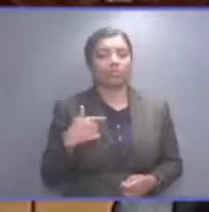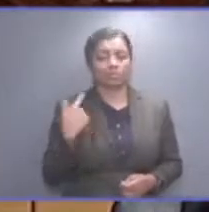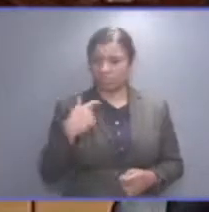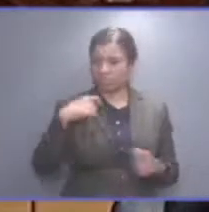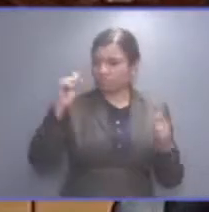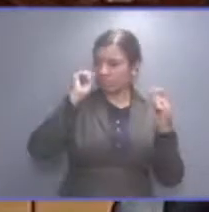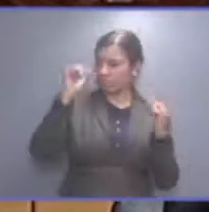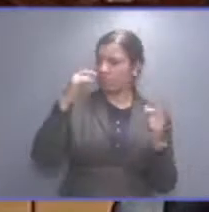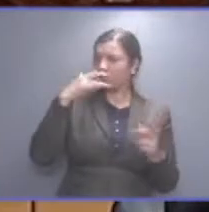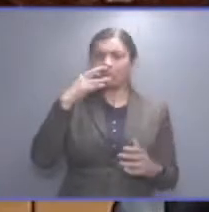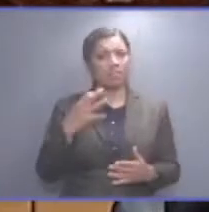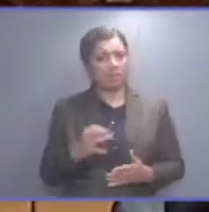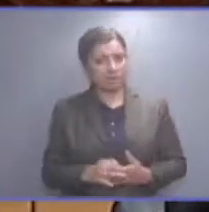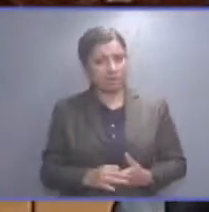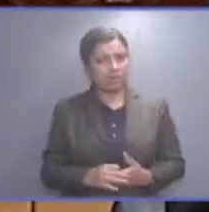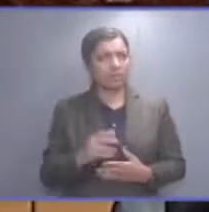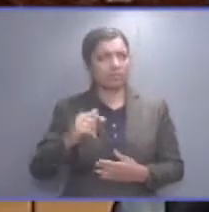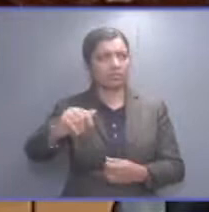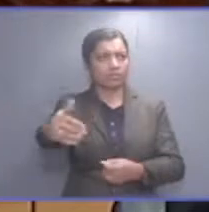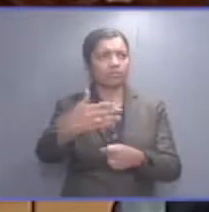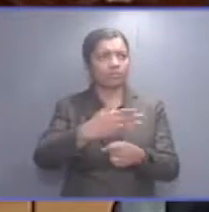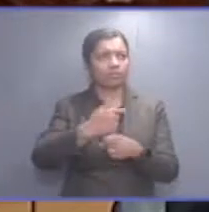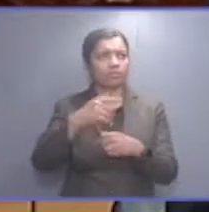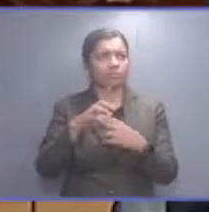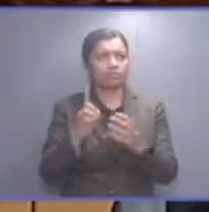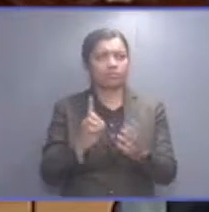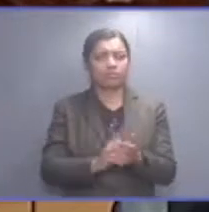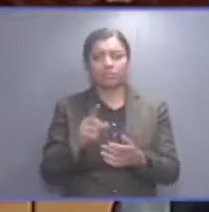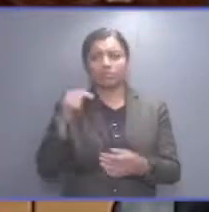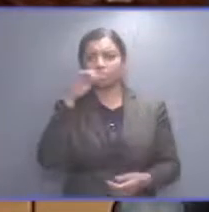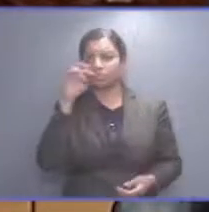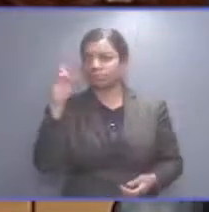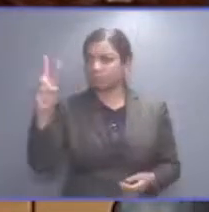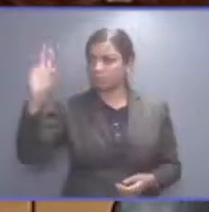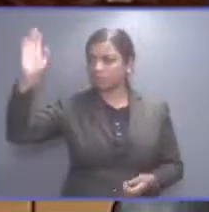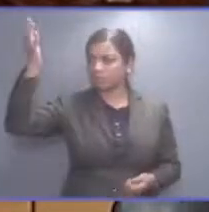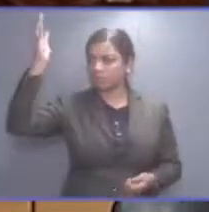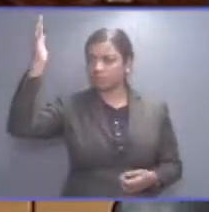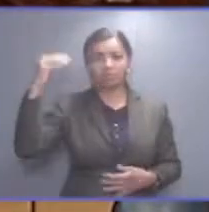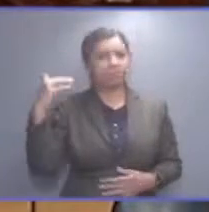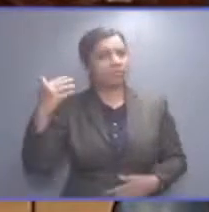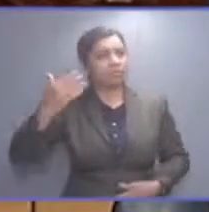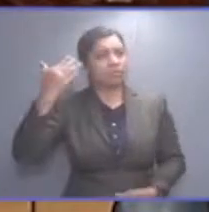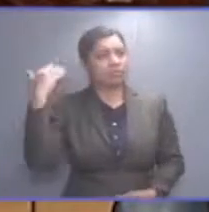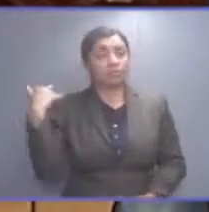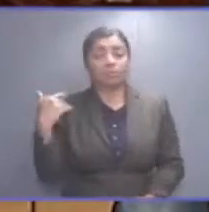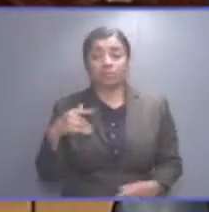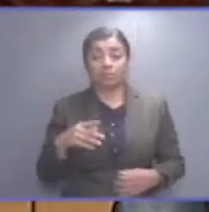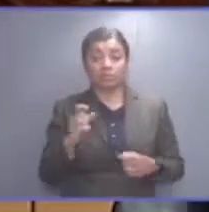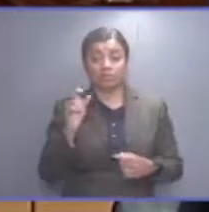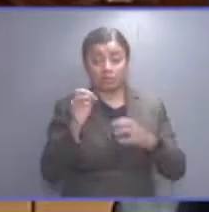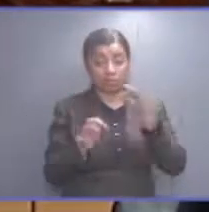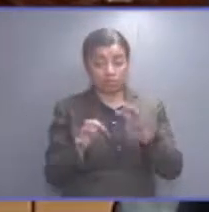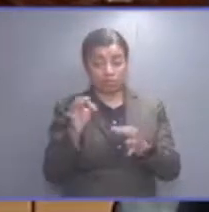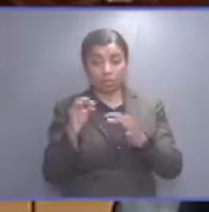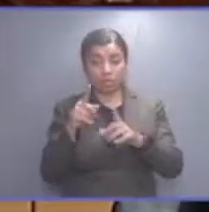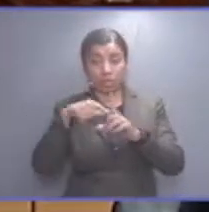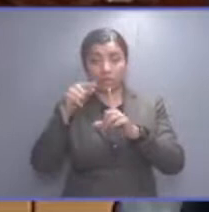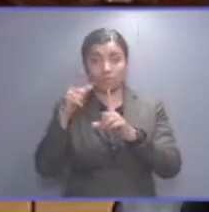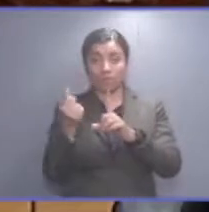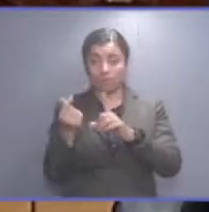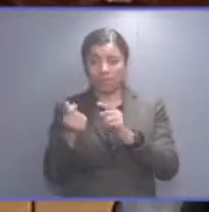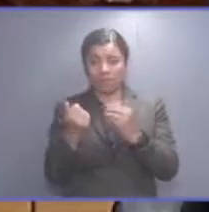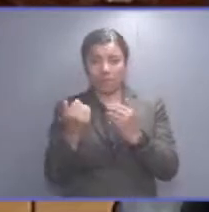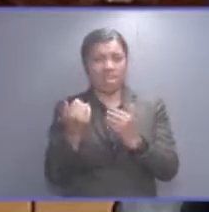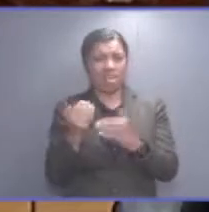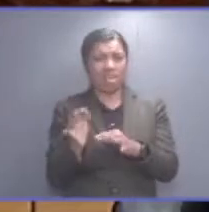sorprende realmente la postura del diputado del FMLN cuando dice que la palabra justicia financiera se queda